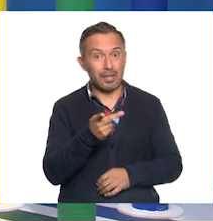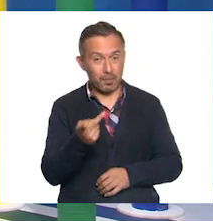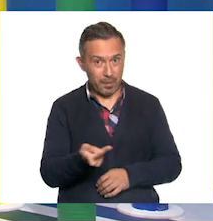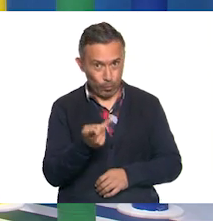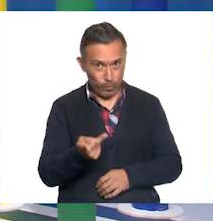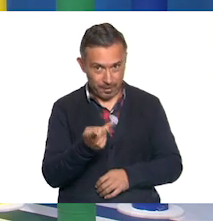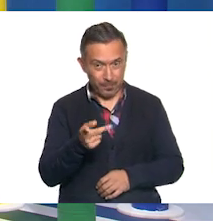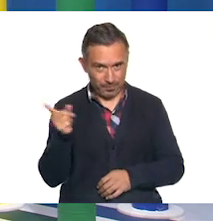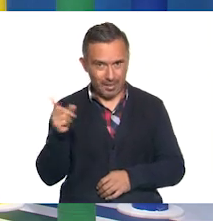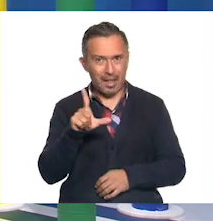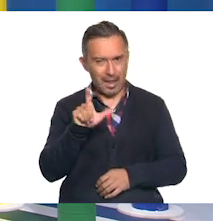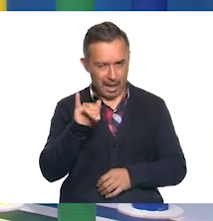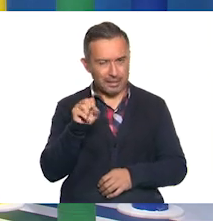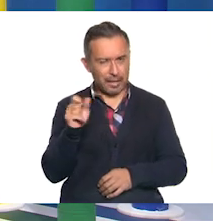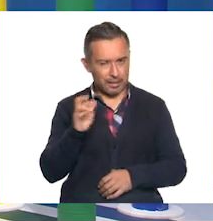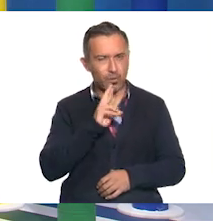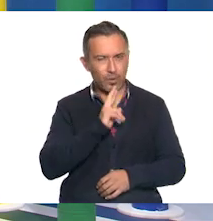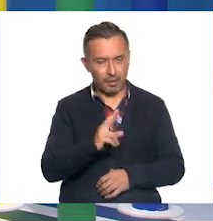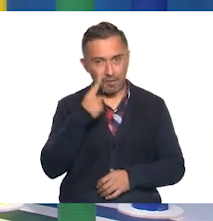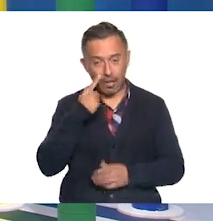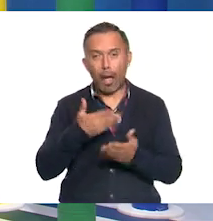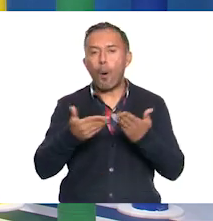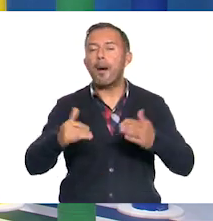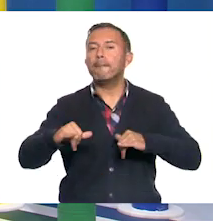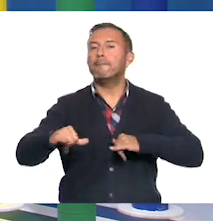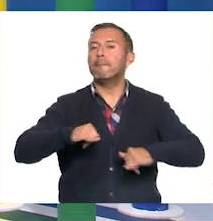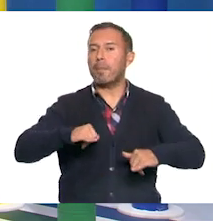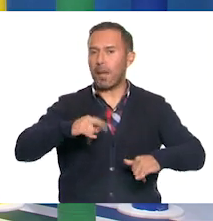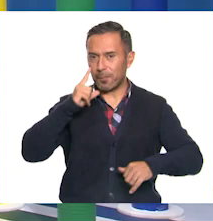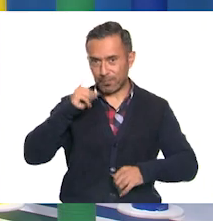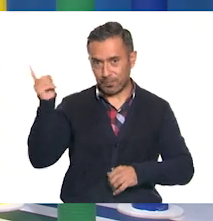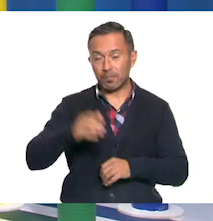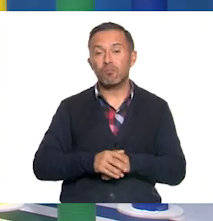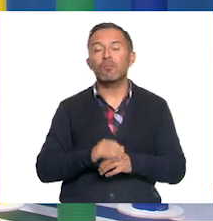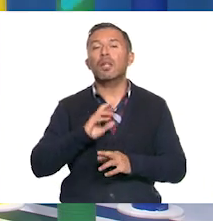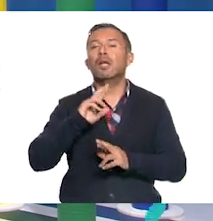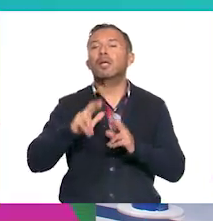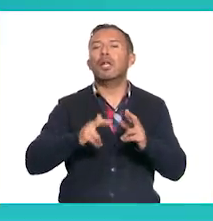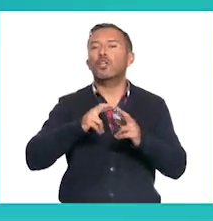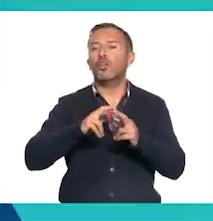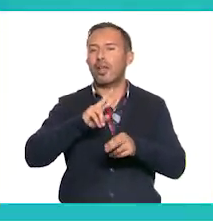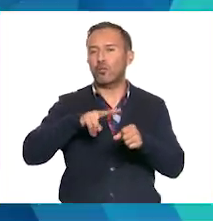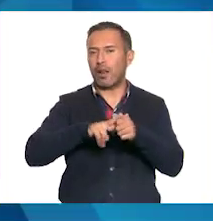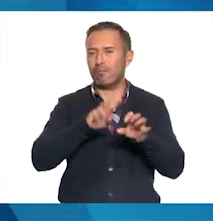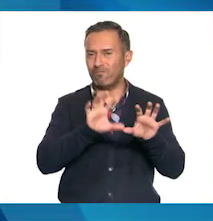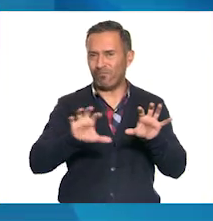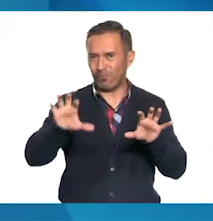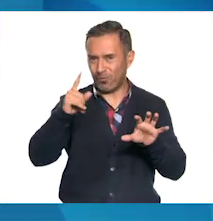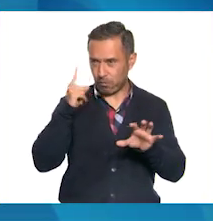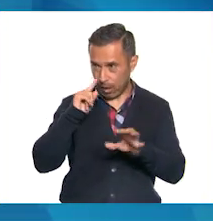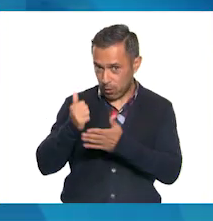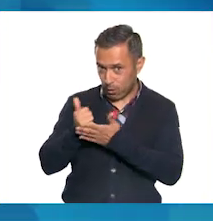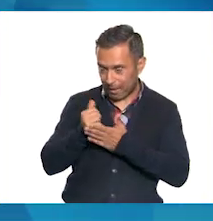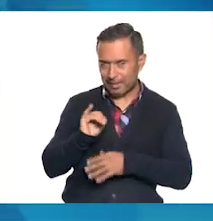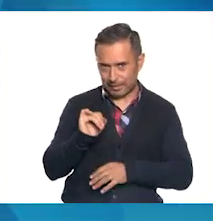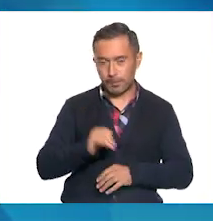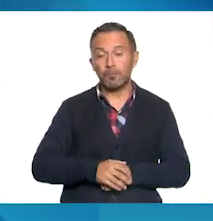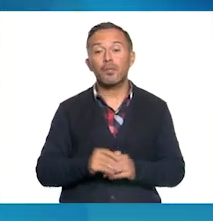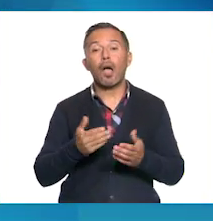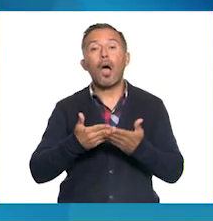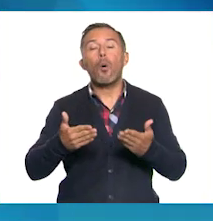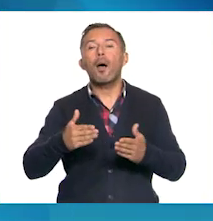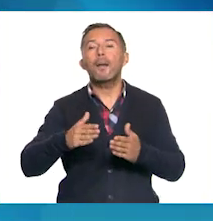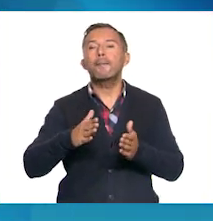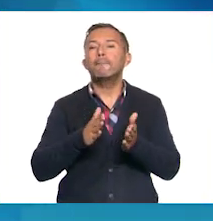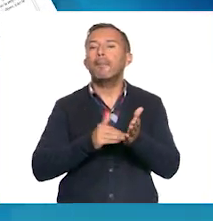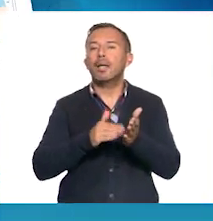que nos hace Larisa, veamos el mapa y la información de las regiones naturales. ¿Me apoyas también? Sí, aquí lo tengo. Esto lo vamos a poder encontrar en